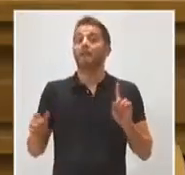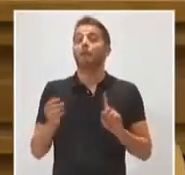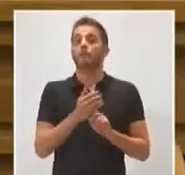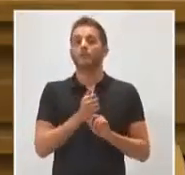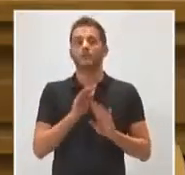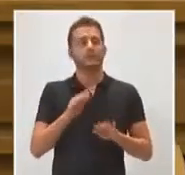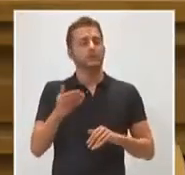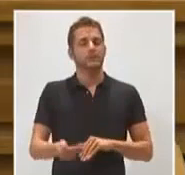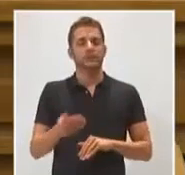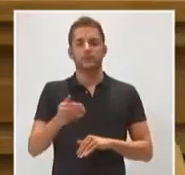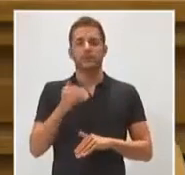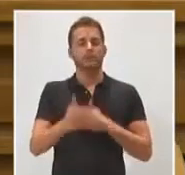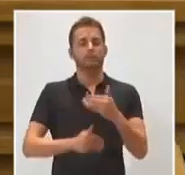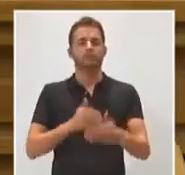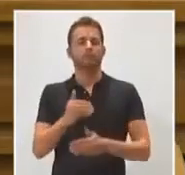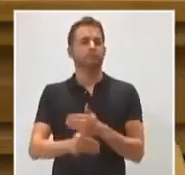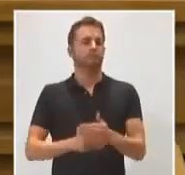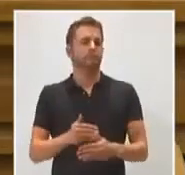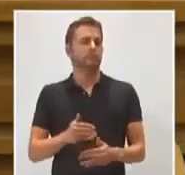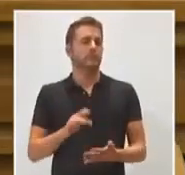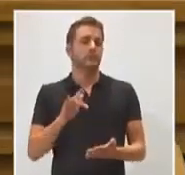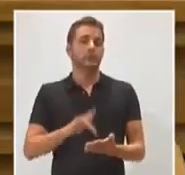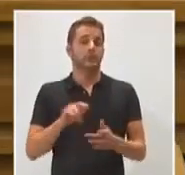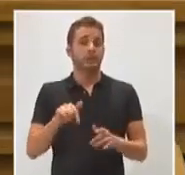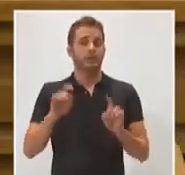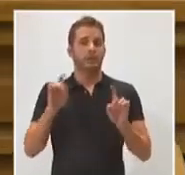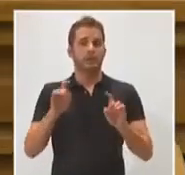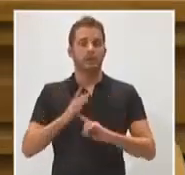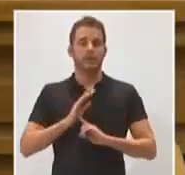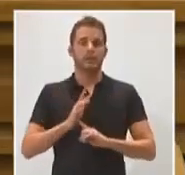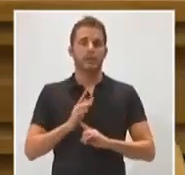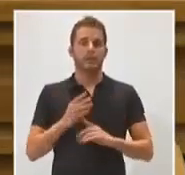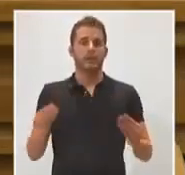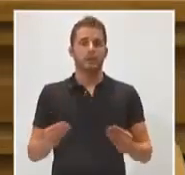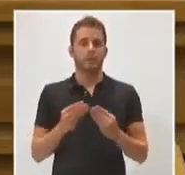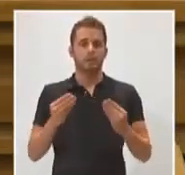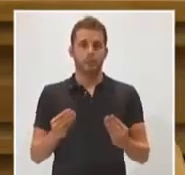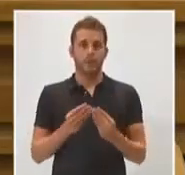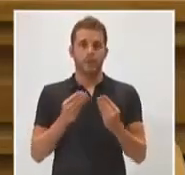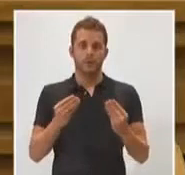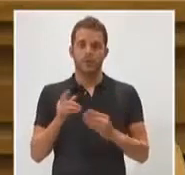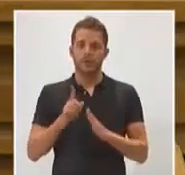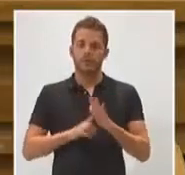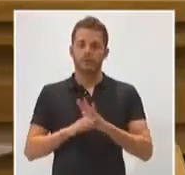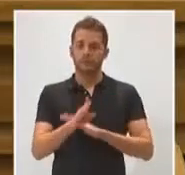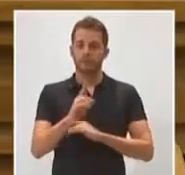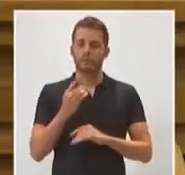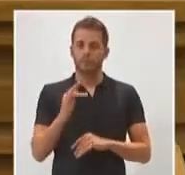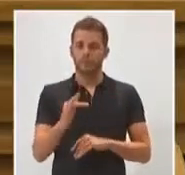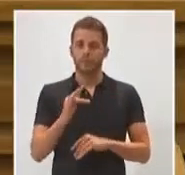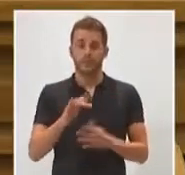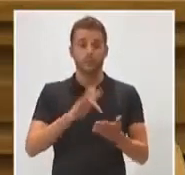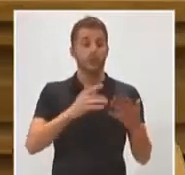es retomar el ritmo que durante mucho tiempo ha tenido hasta la educación en castilla-la mancha' y vamos en ese sentido por muy buen camino tanto en